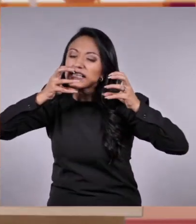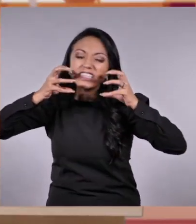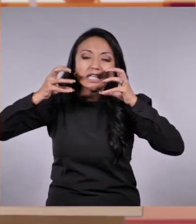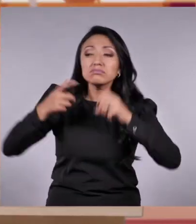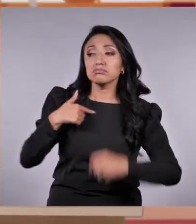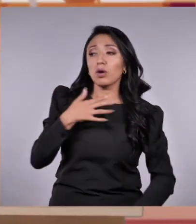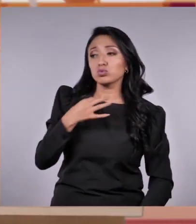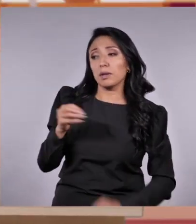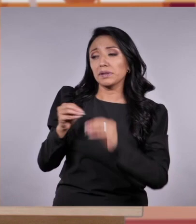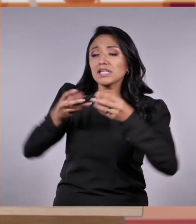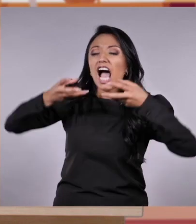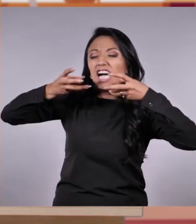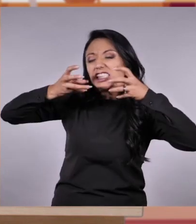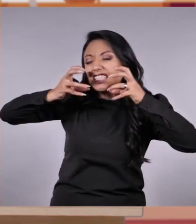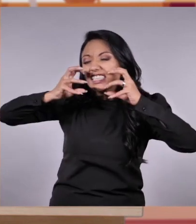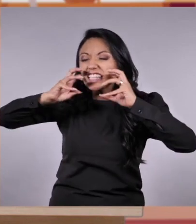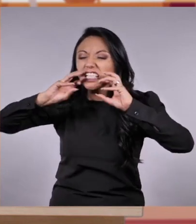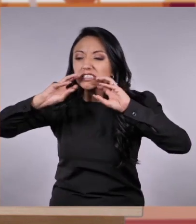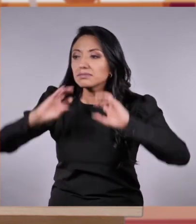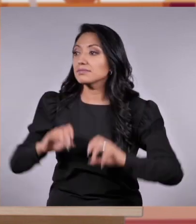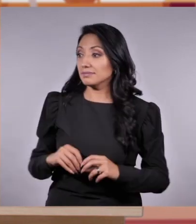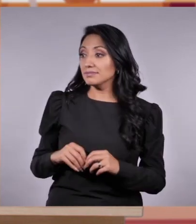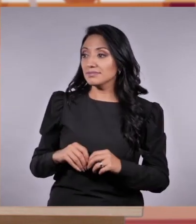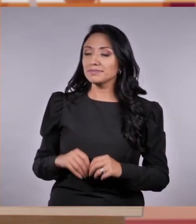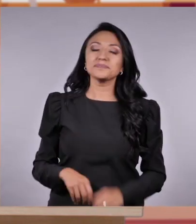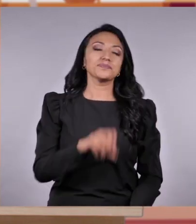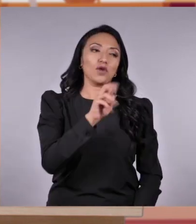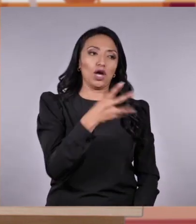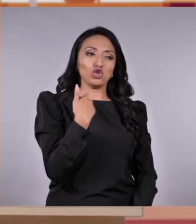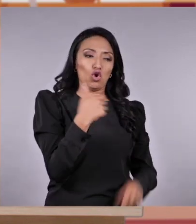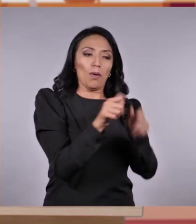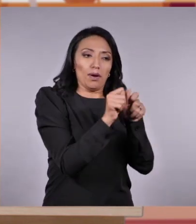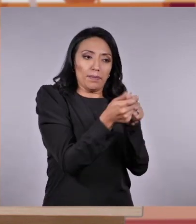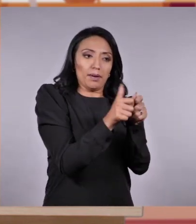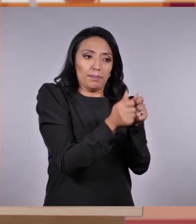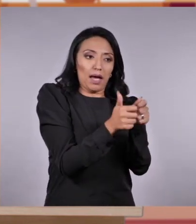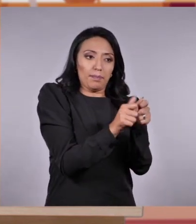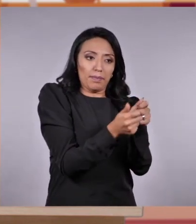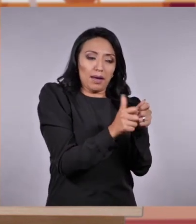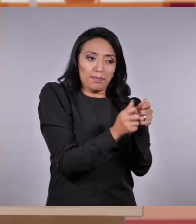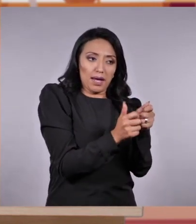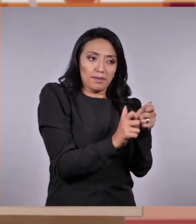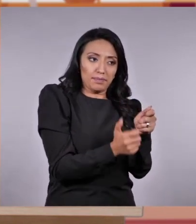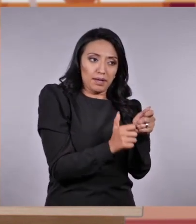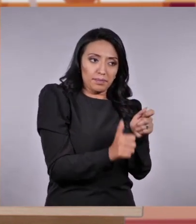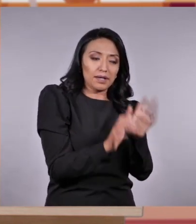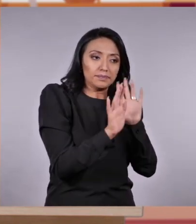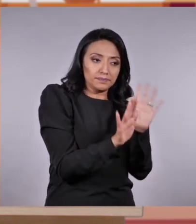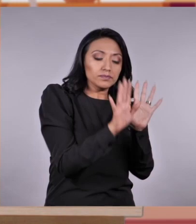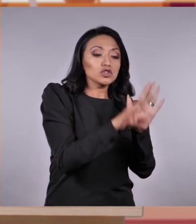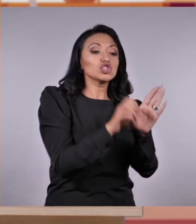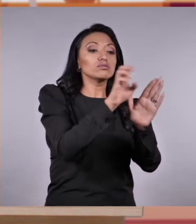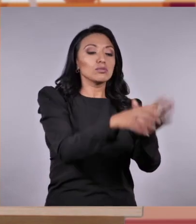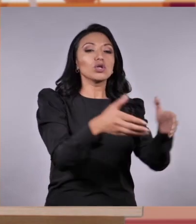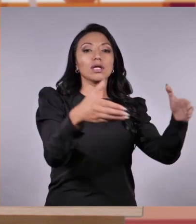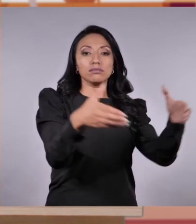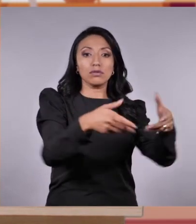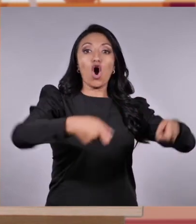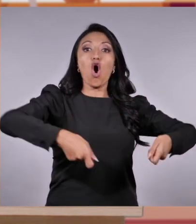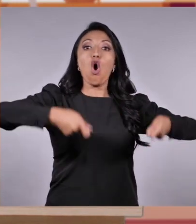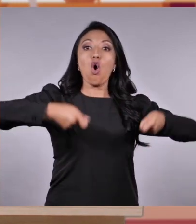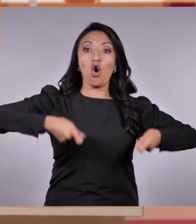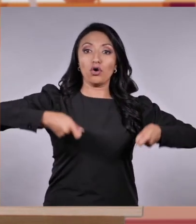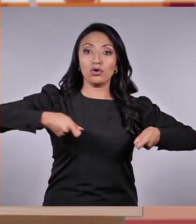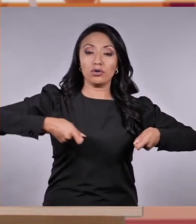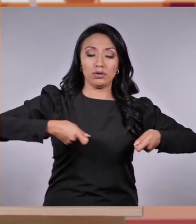Me parece muy bien. Voy a terminar de desgranar este choclo y vamos a colocarlo en la olla. Y a mí también